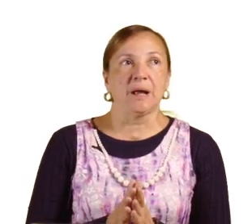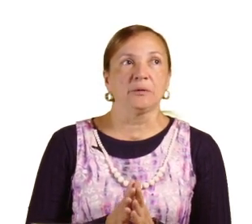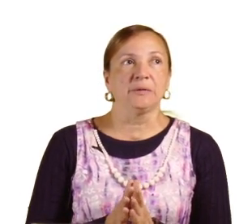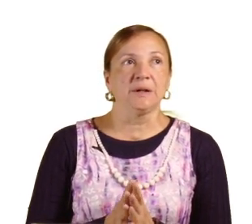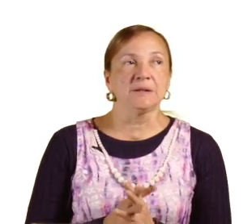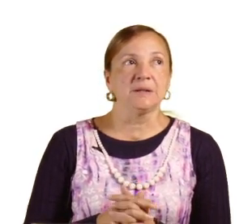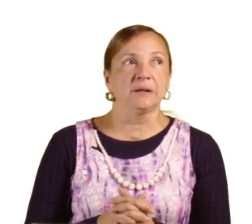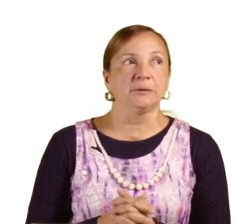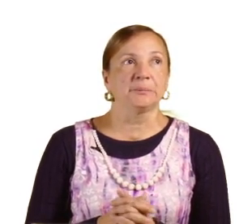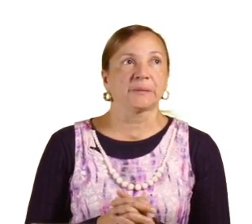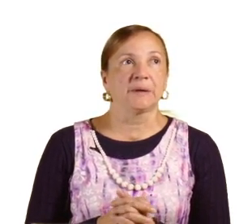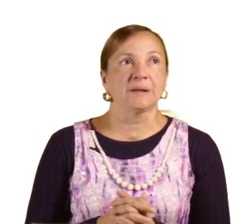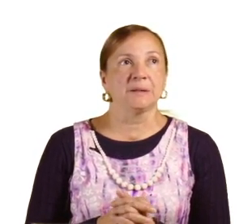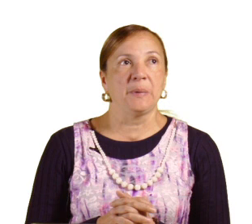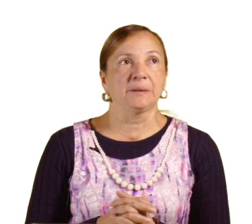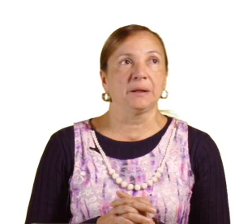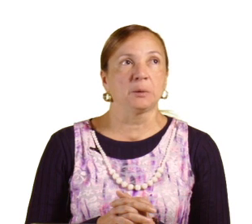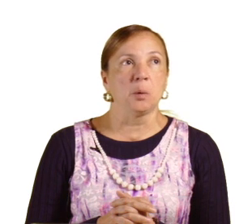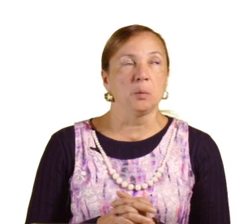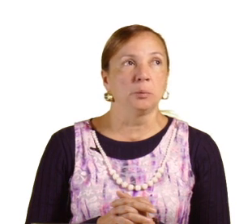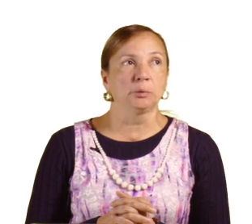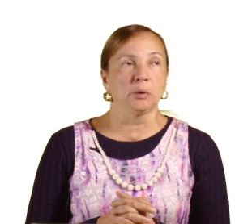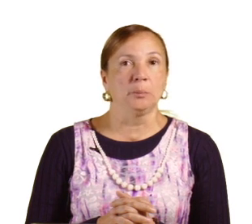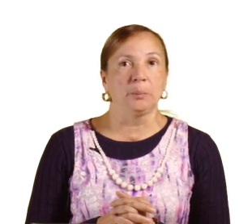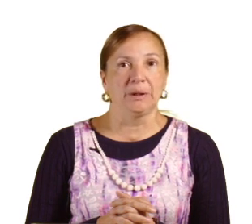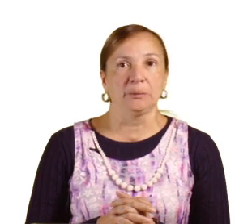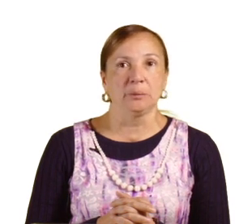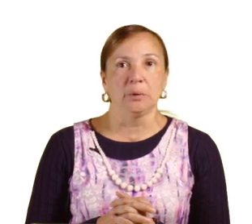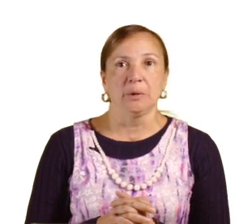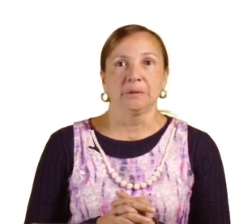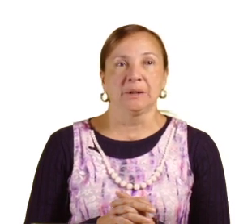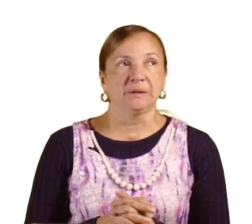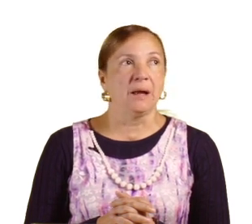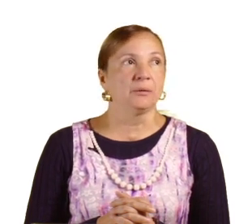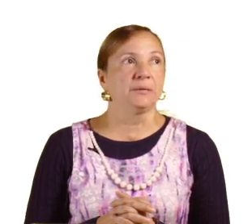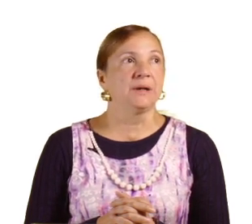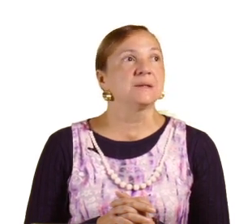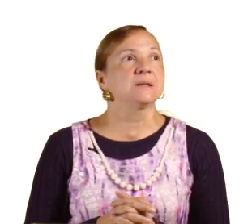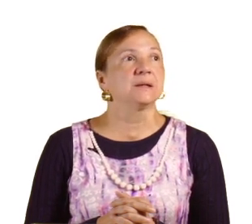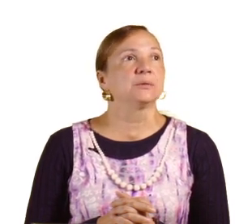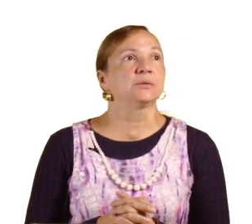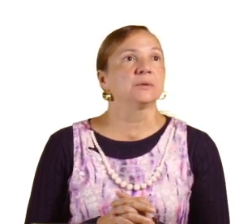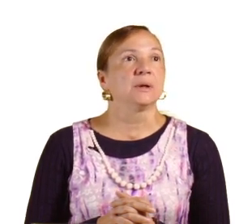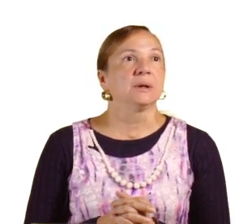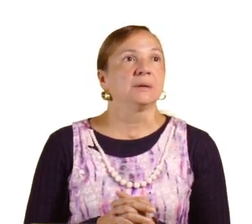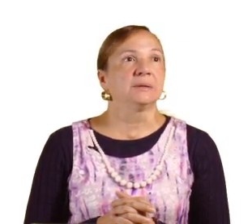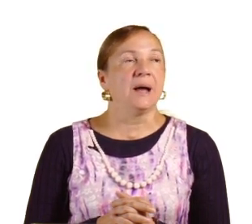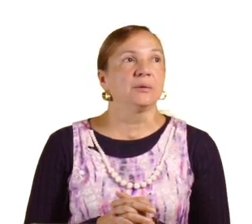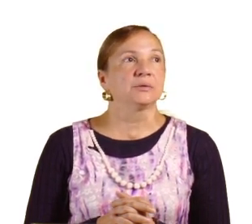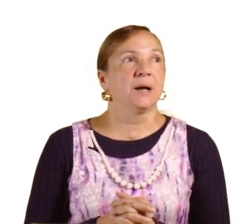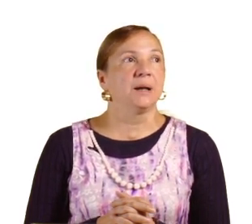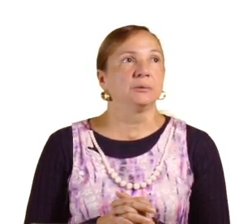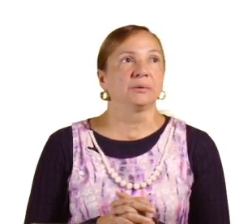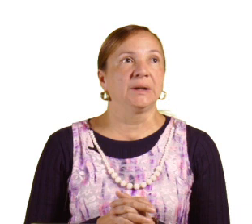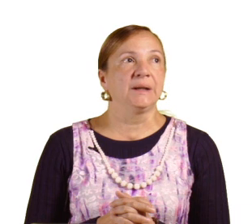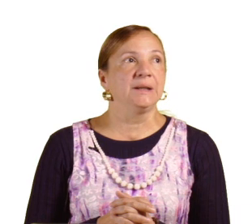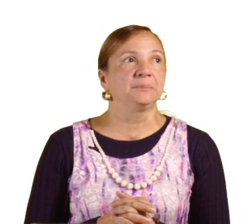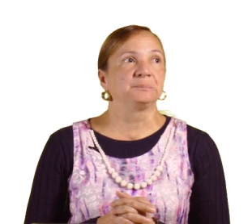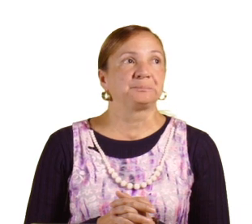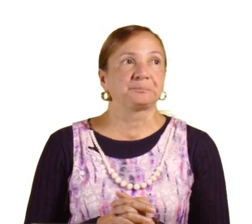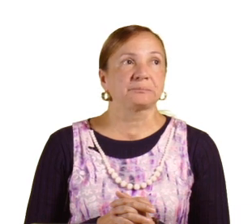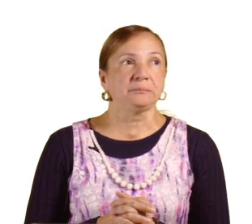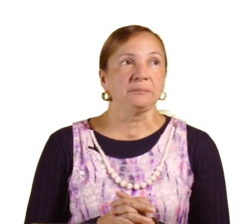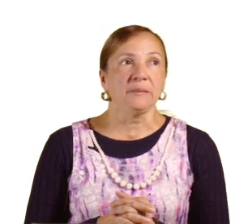otro estado financiero que hace parte del conjunto complejo de estados financieros dados a la luz de la